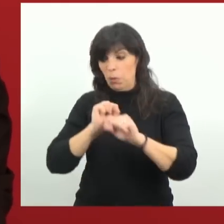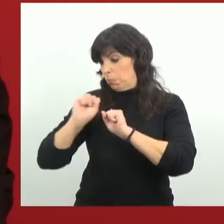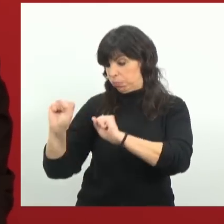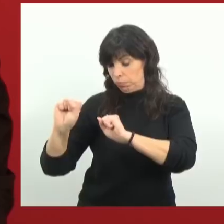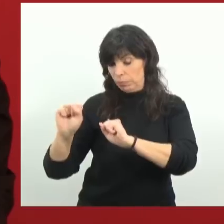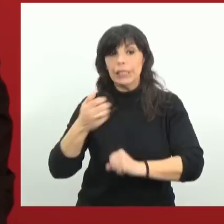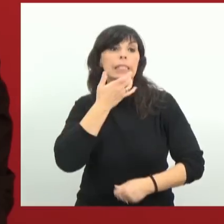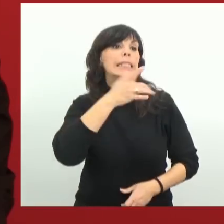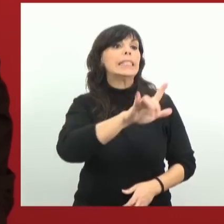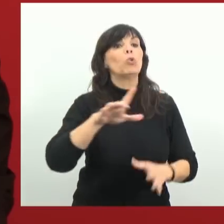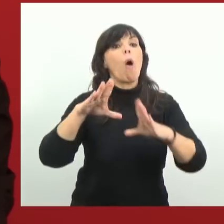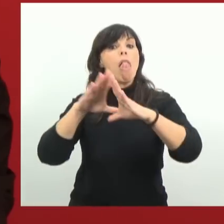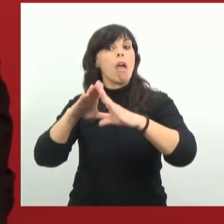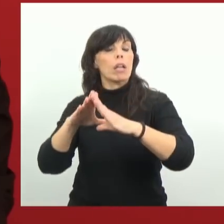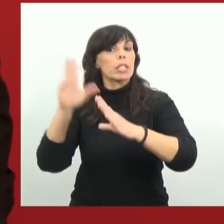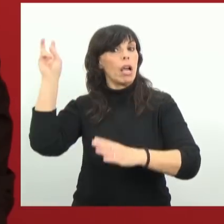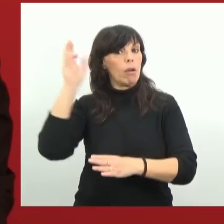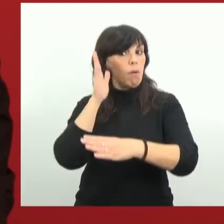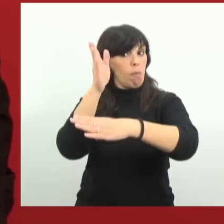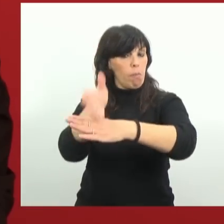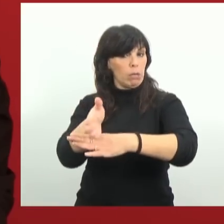estás en la iglesia